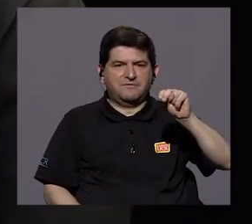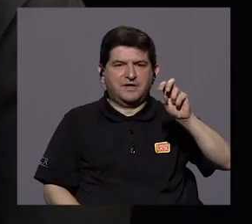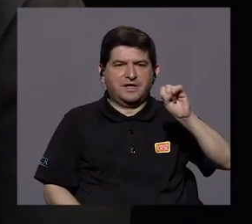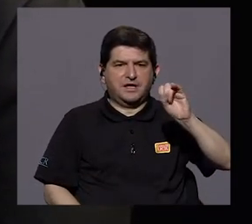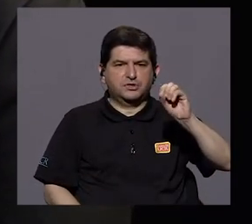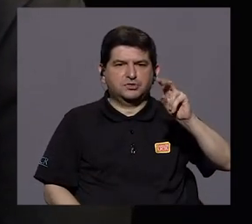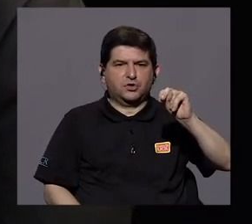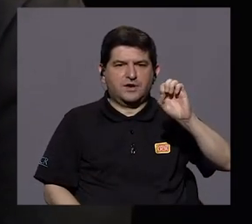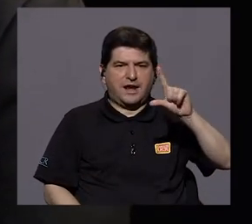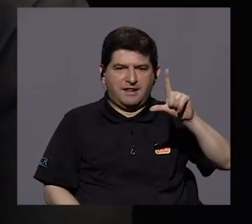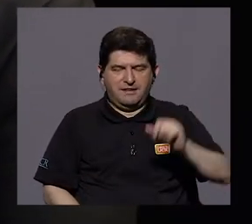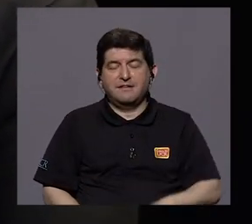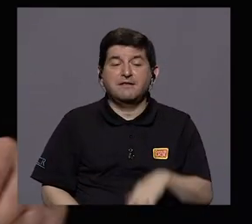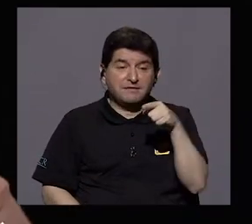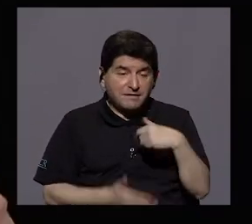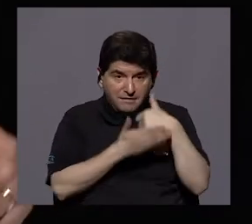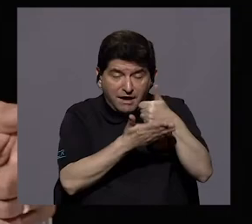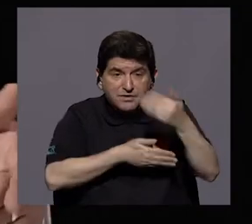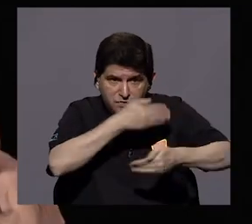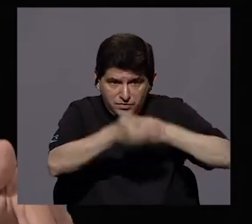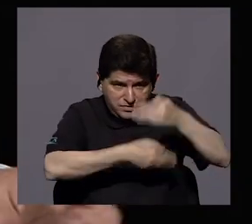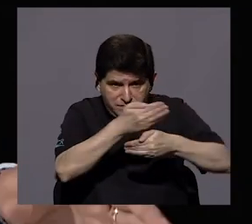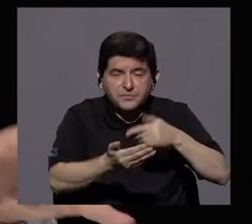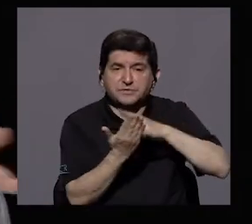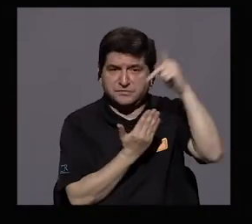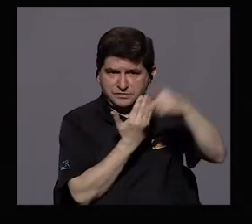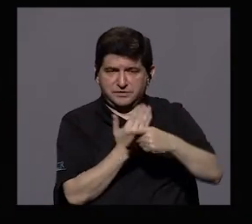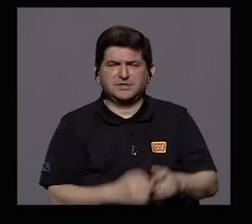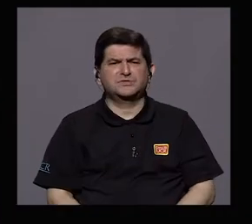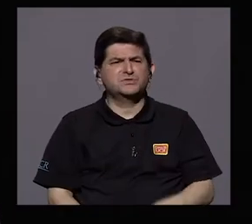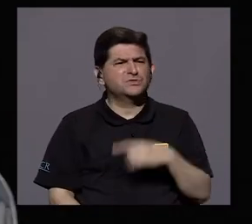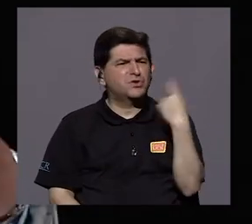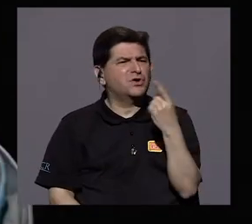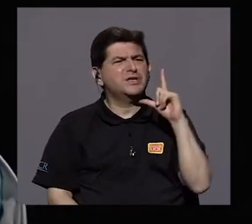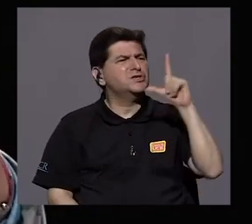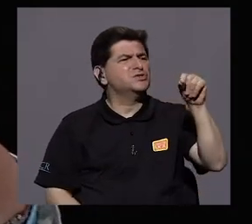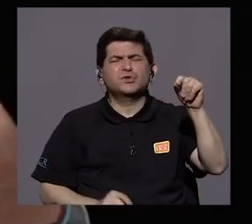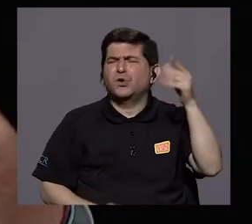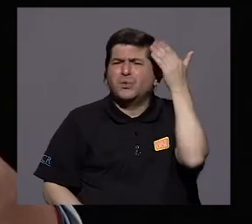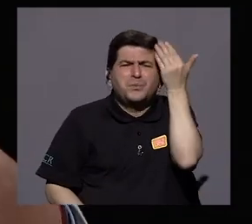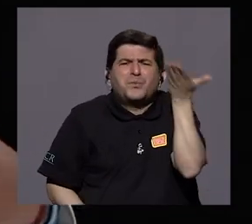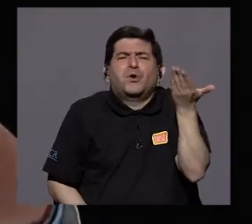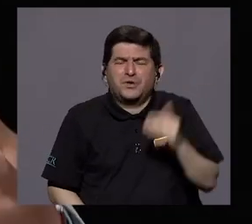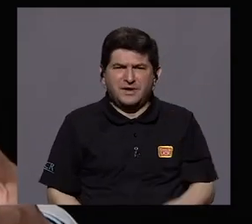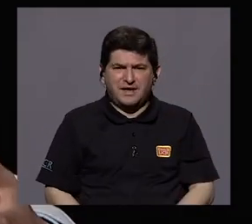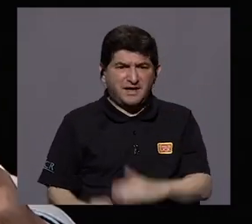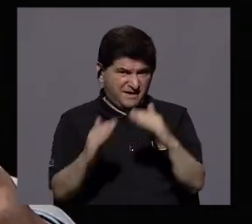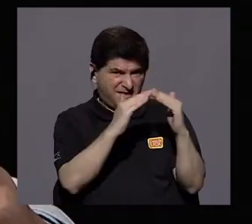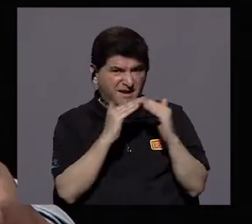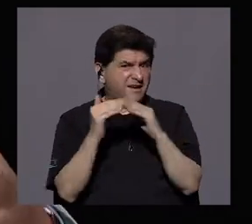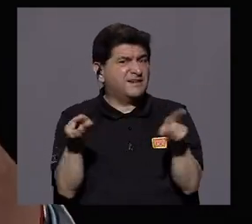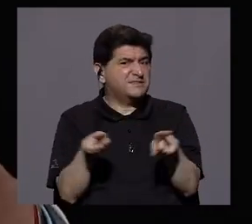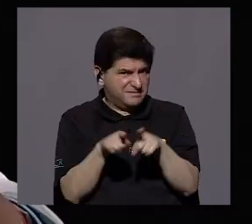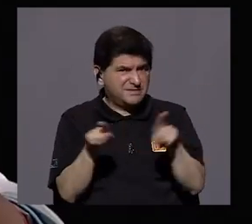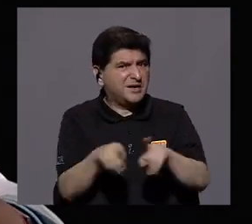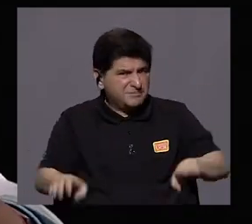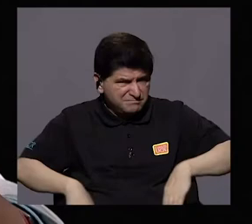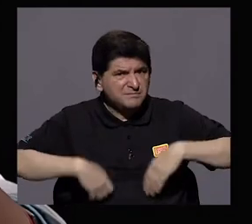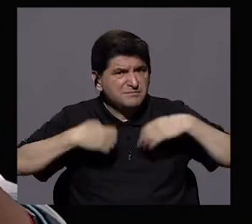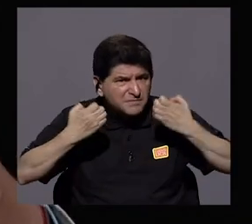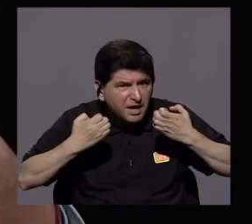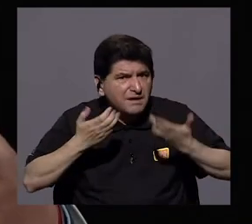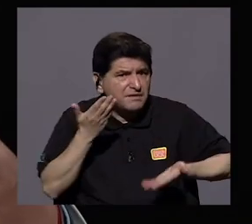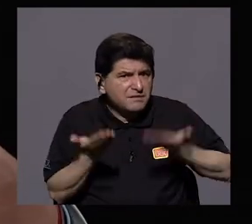de facilitadores judiciales. Mucha gente se preguntaría, ¿por qué solamente rurales? Porque de repente en la urbanidad, don Román, también